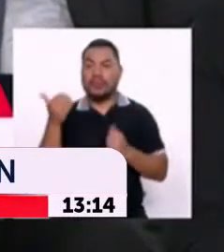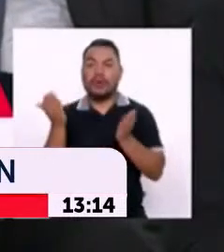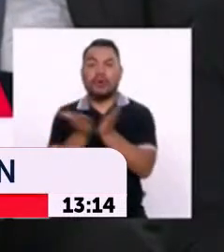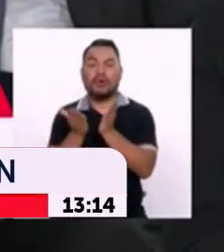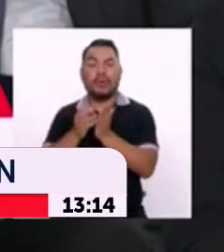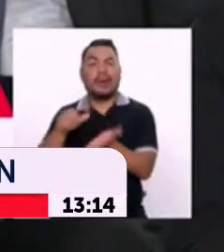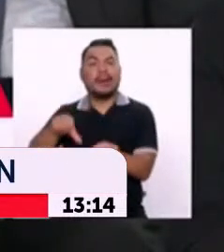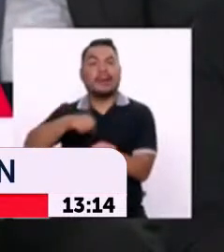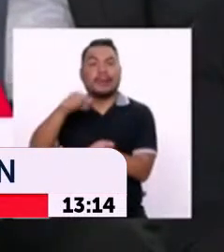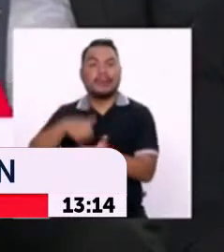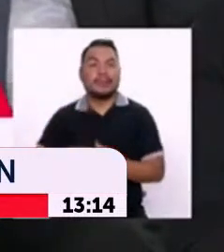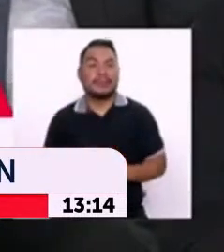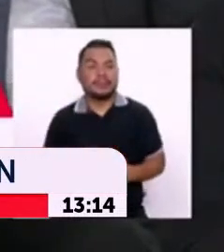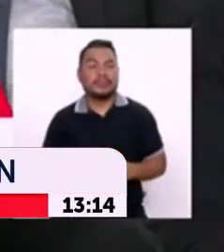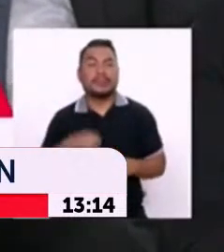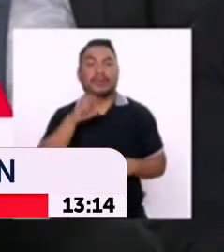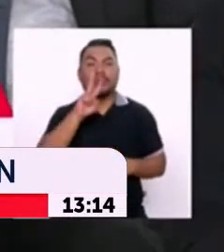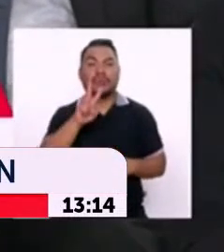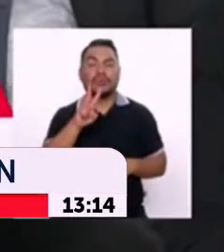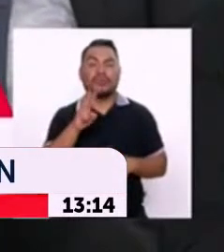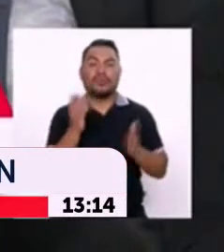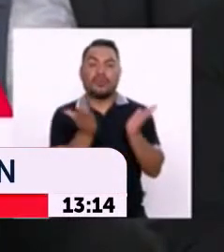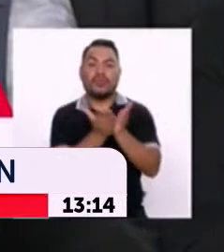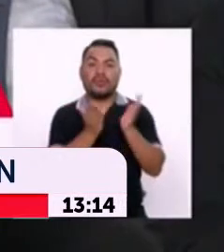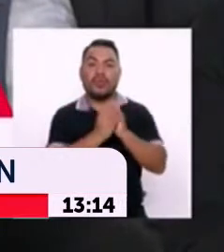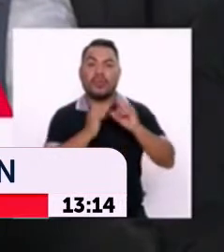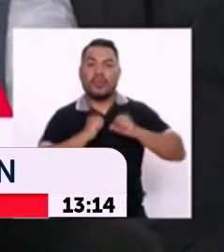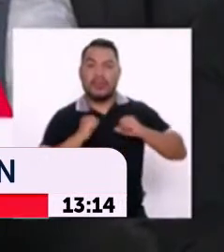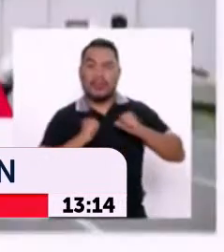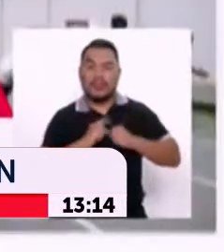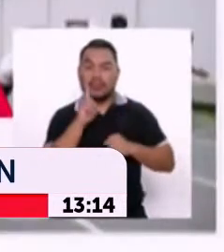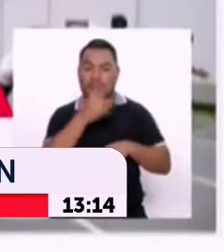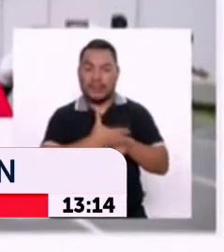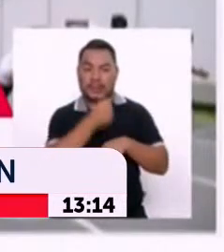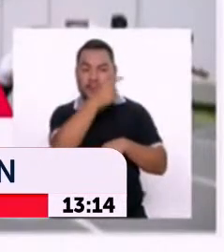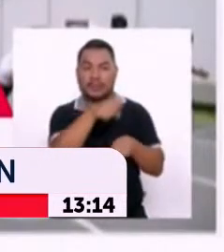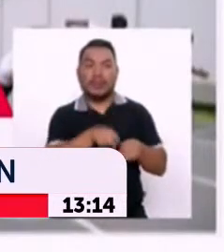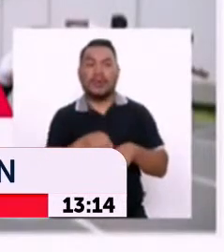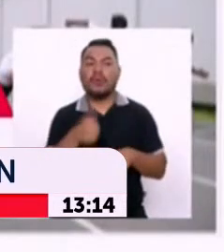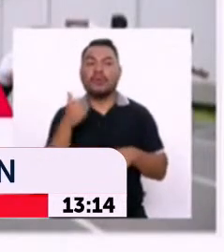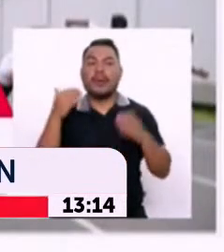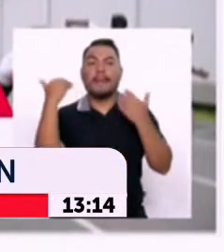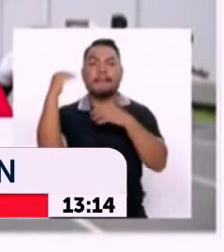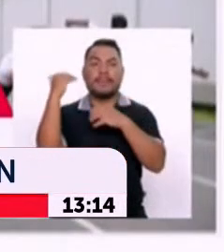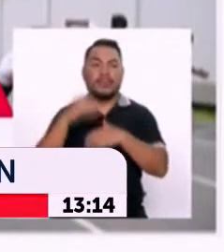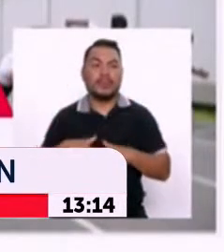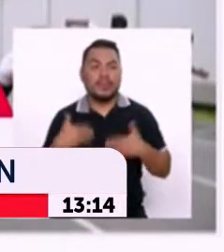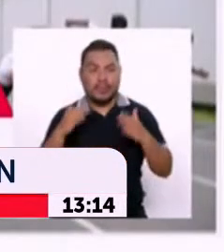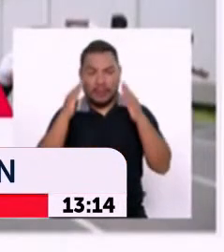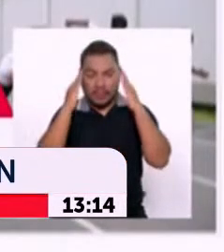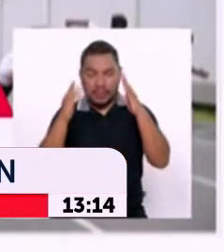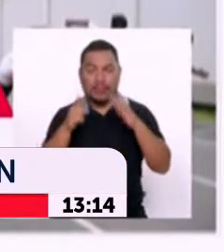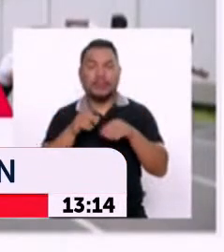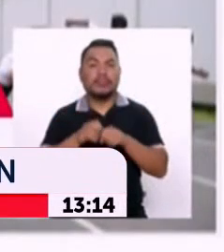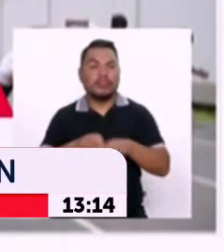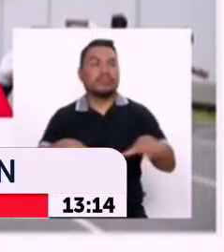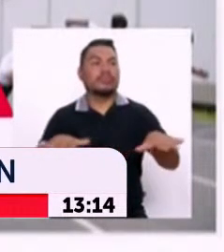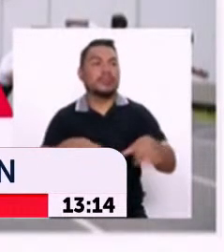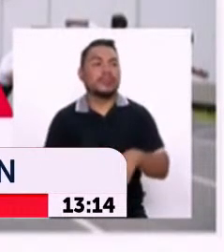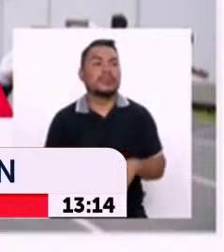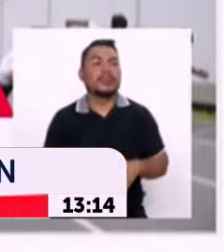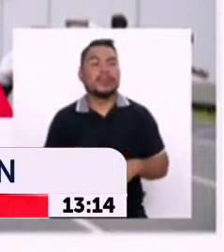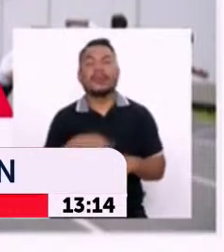artístico. Los 2 COAR deportivos, uno en Ica y otro en Piura, atendiendo uno a la